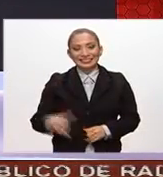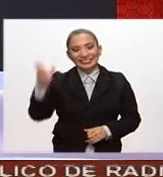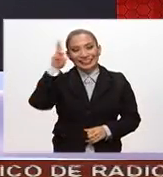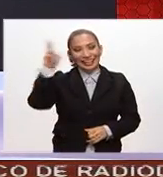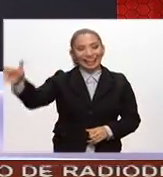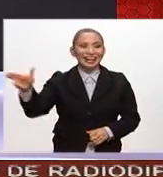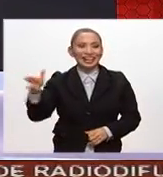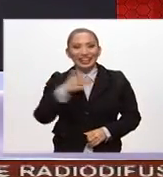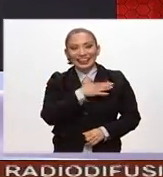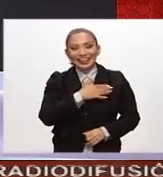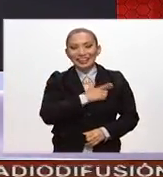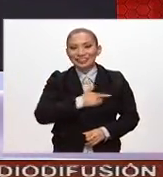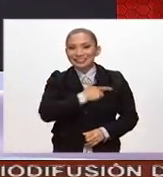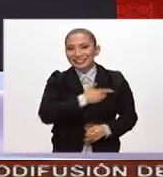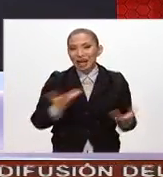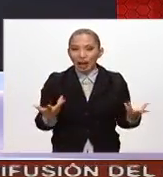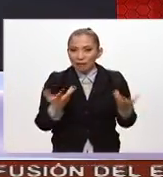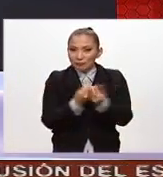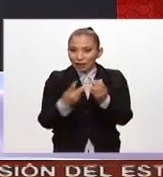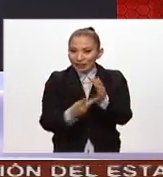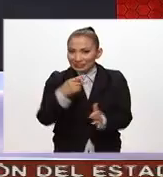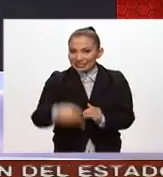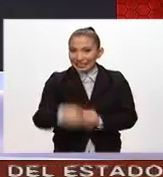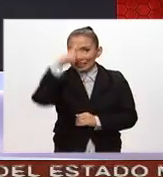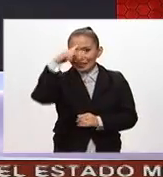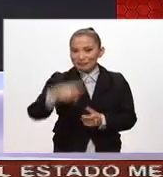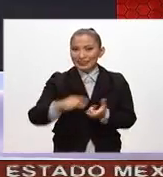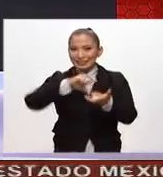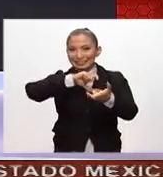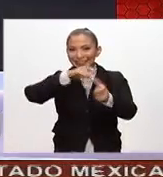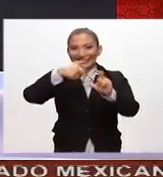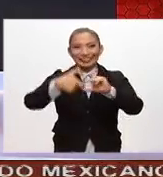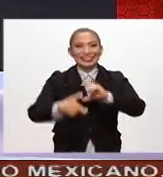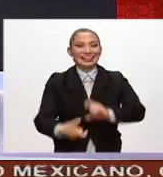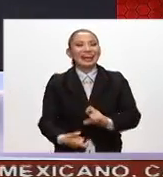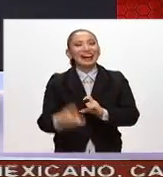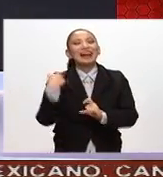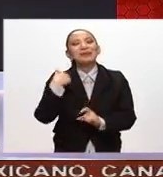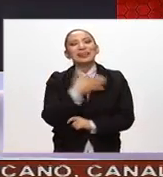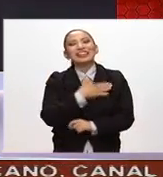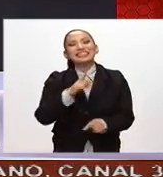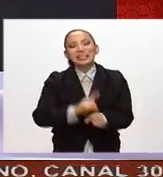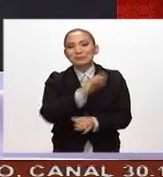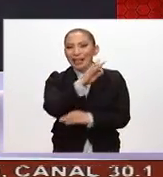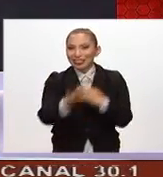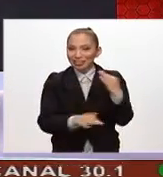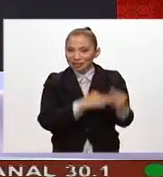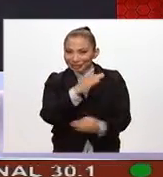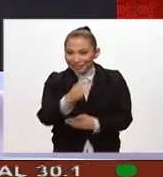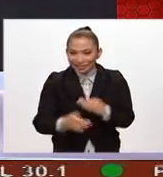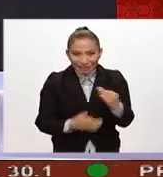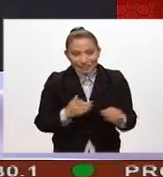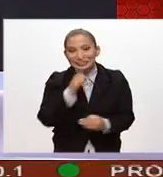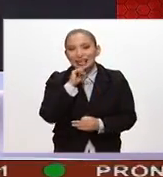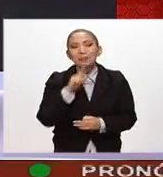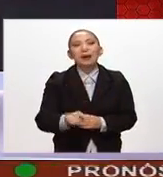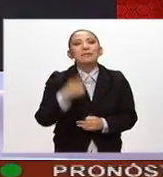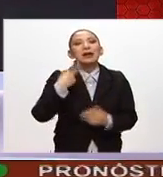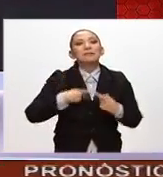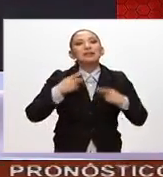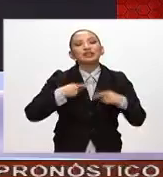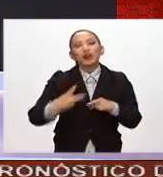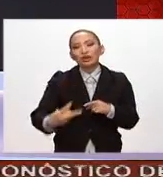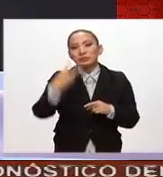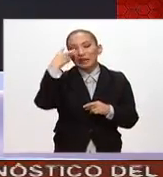Hola, ¿qué tal? Qué gusto que nos acompañe en una edición más de México al Día. Muy buenos días para todos ustedes y también para los que nos